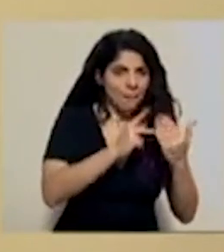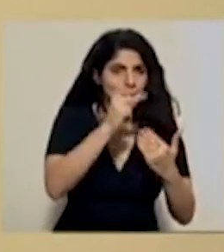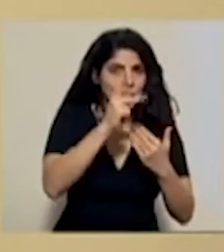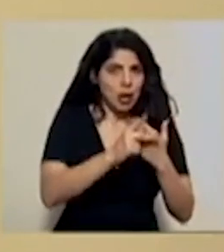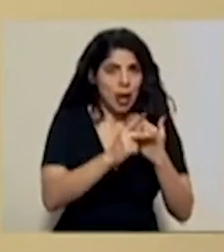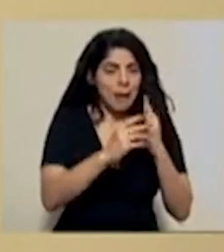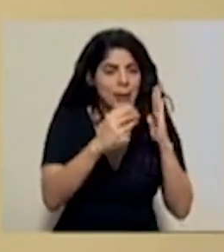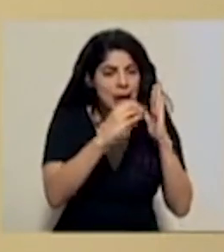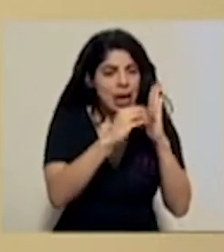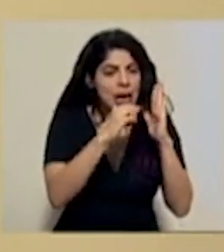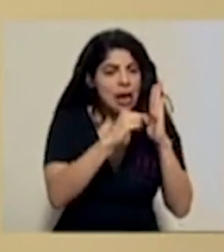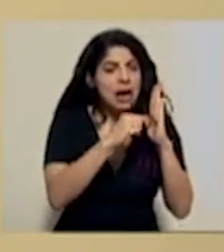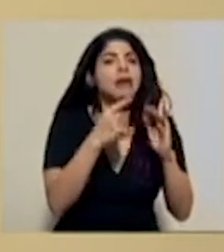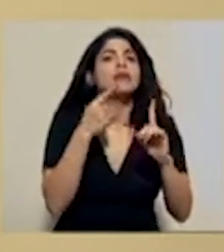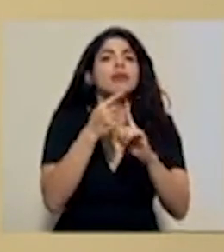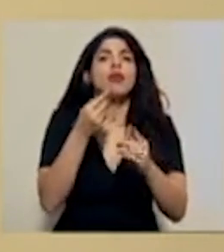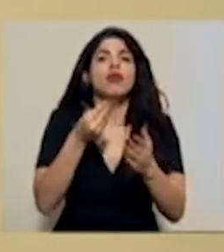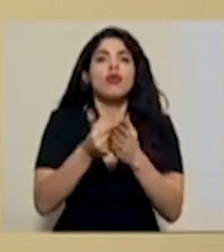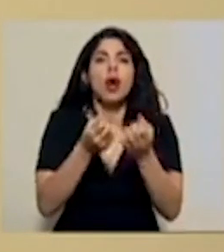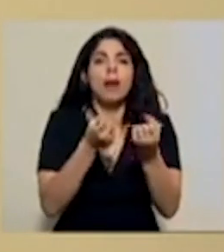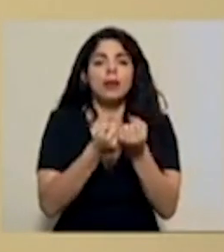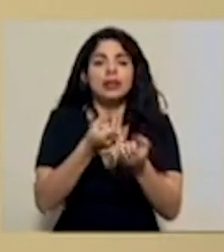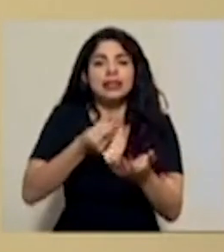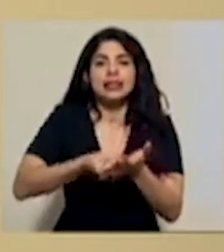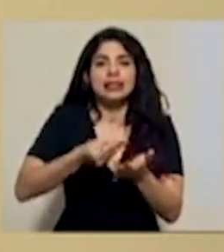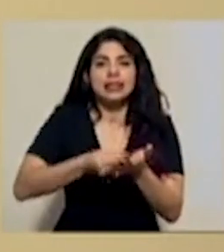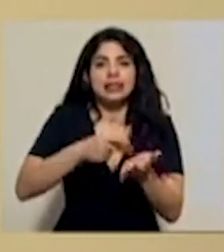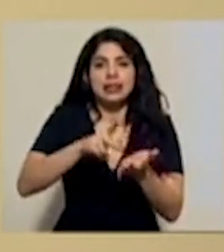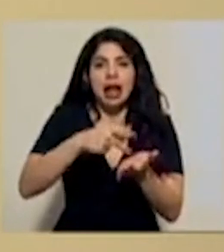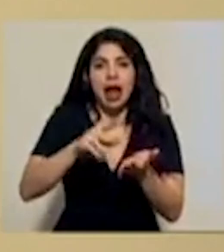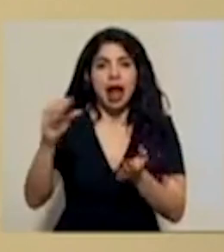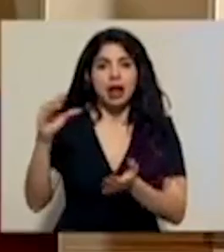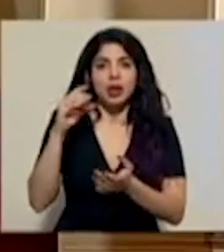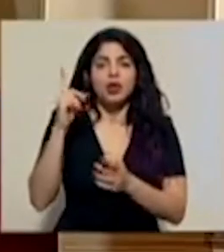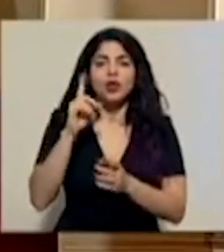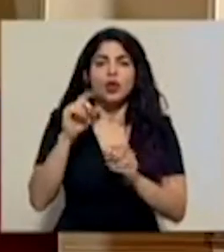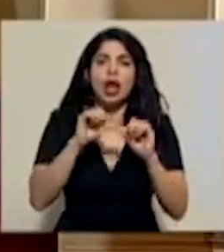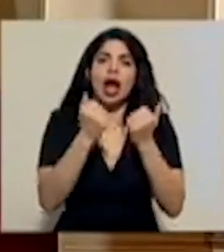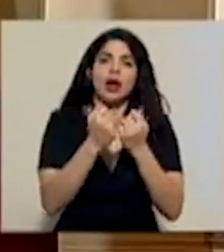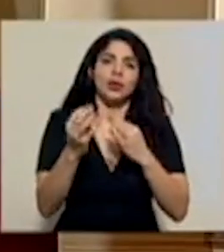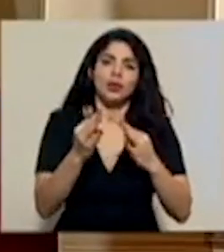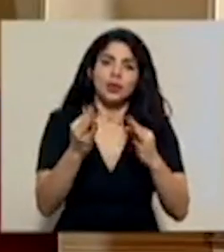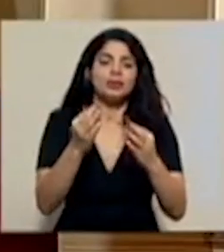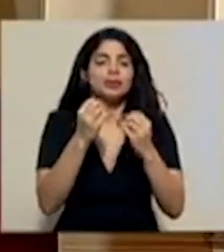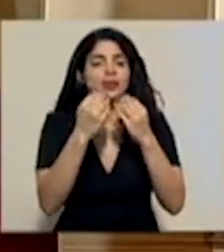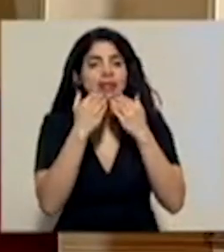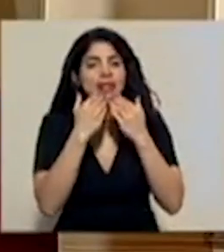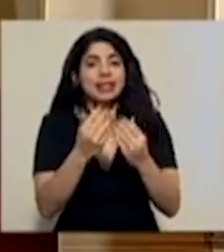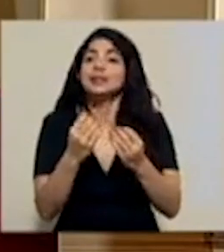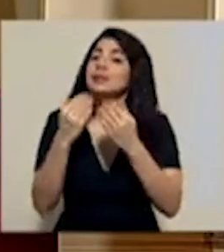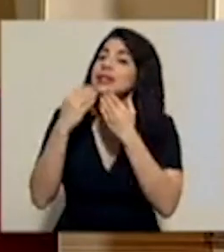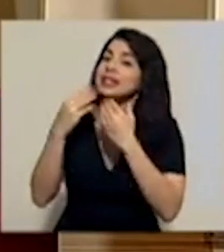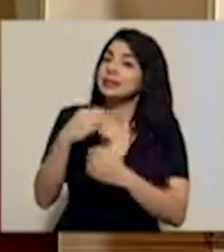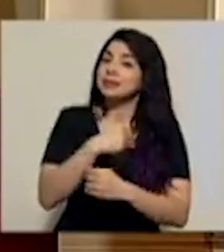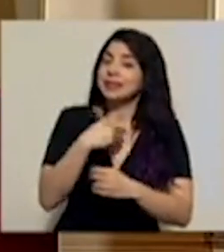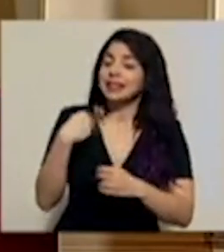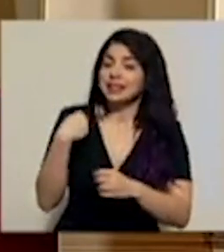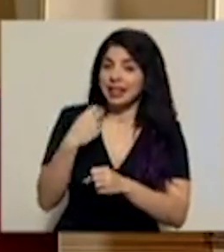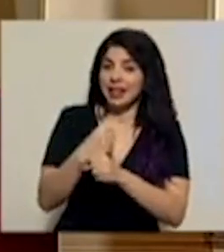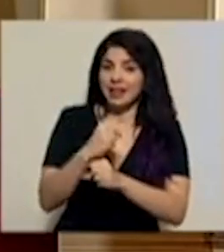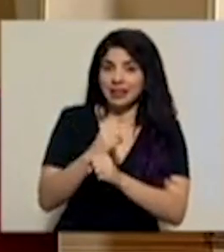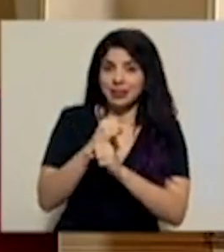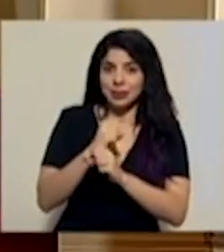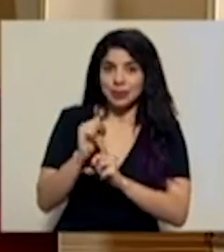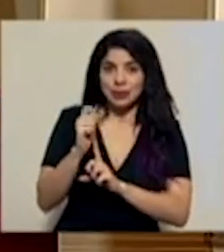que iría para subsidios salariales al sector turístico. Muchísimas gracias. Muchas gracias a la Ministra de Trabajo y Seguridad